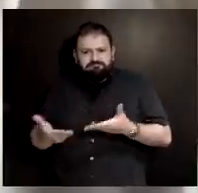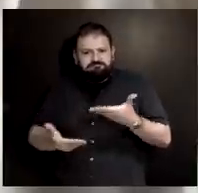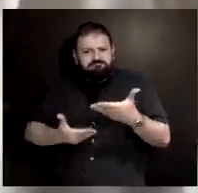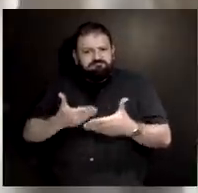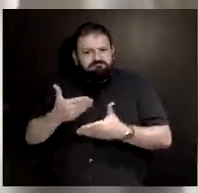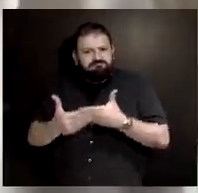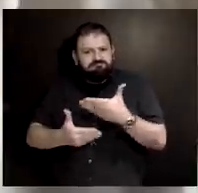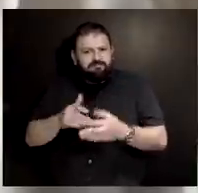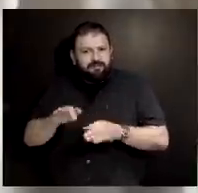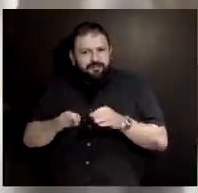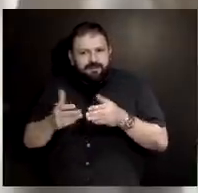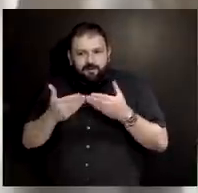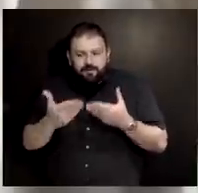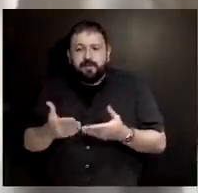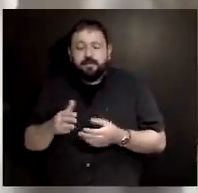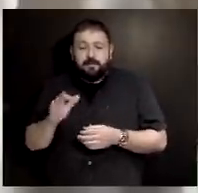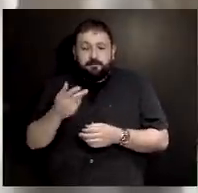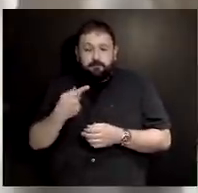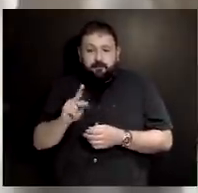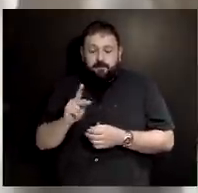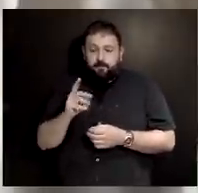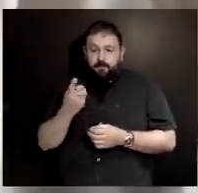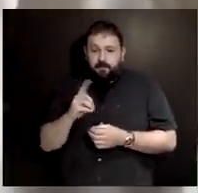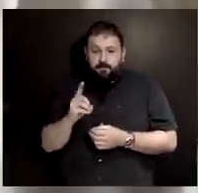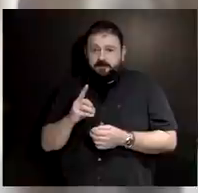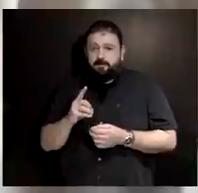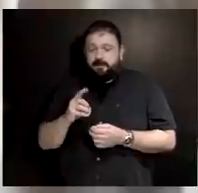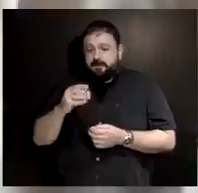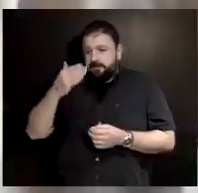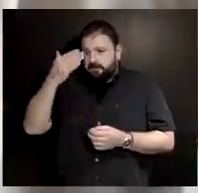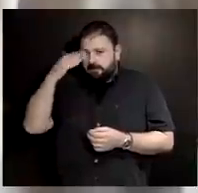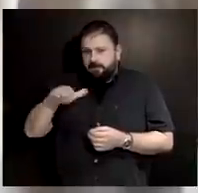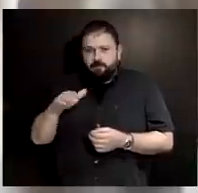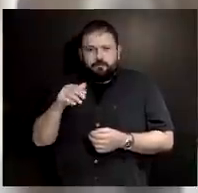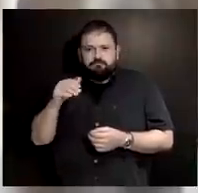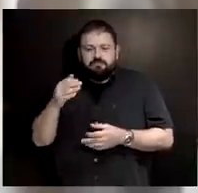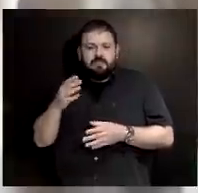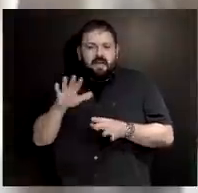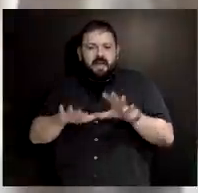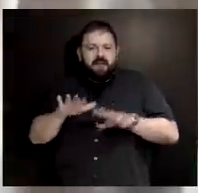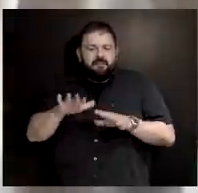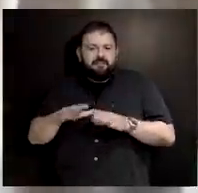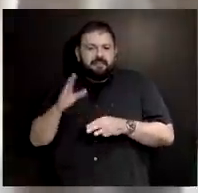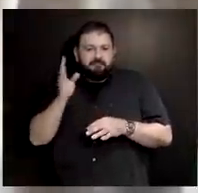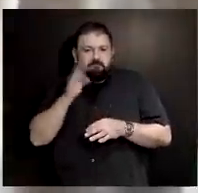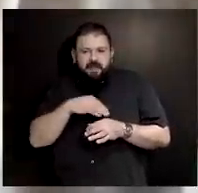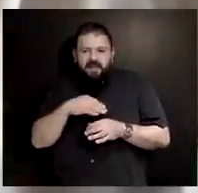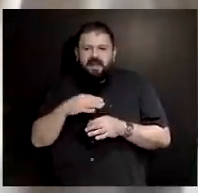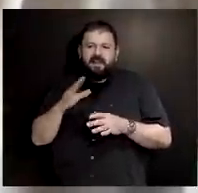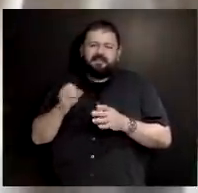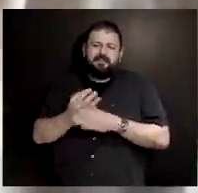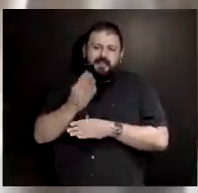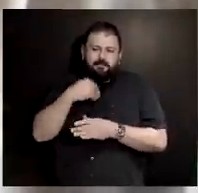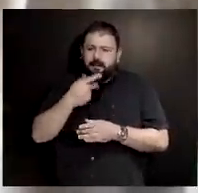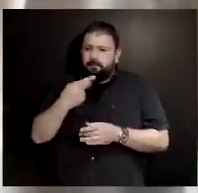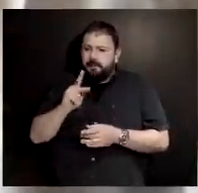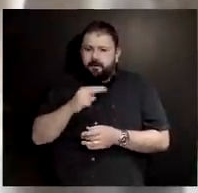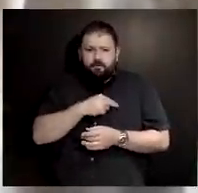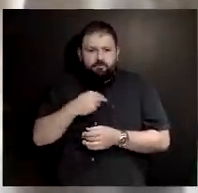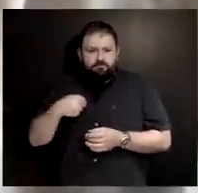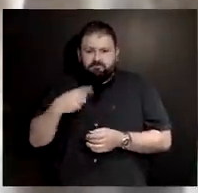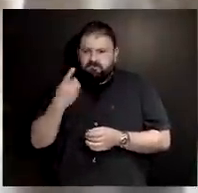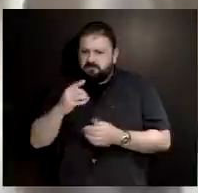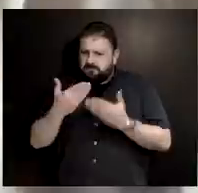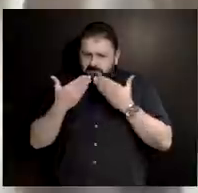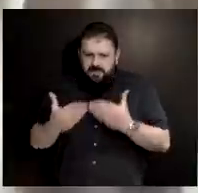por supuesto, diciembre pintaba muy mal. Hoy tenemos un gran diciembre, seguramente vamos a arrancar con todo enero,